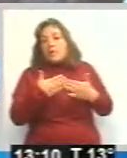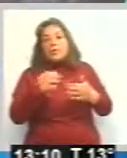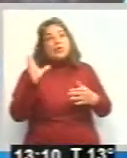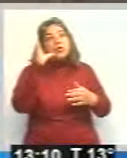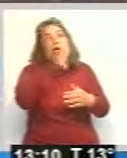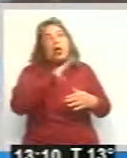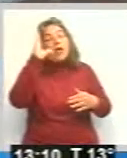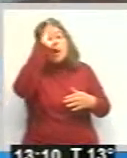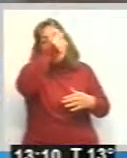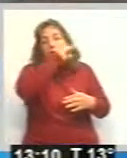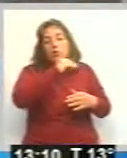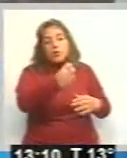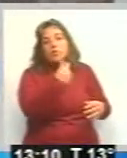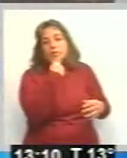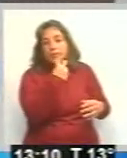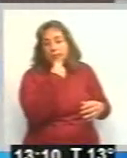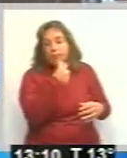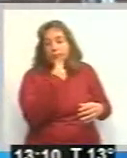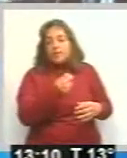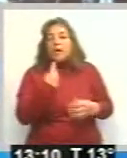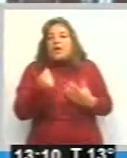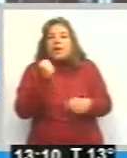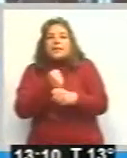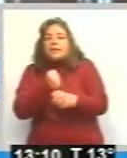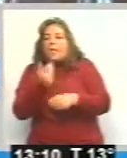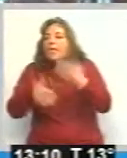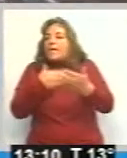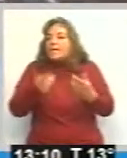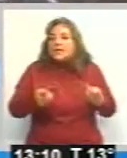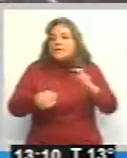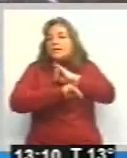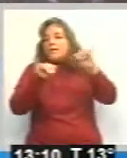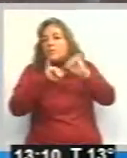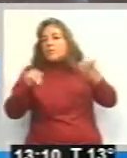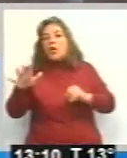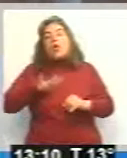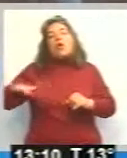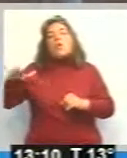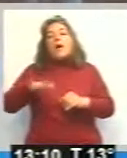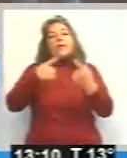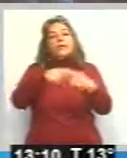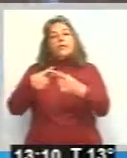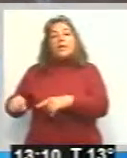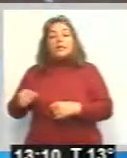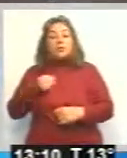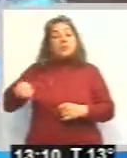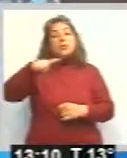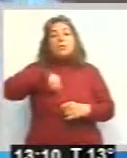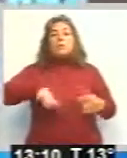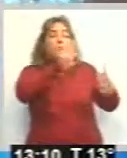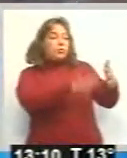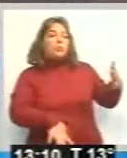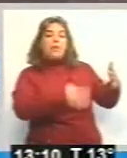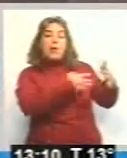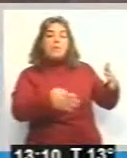o el día. Doctor, ¿qué actividades se van a realizar en el marco de esta campaña en los distintos barrios? Bien, las actividades que vamos a realizar es un esquema y un cronograma